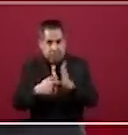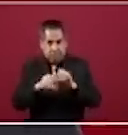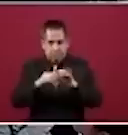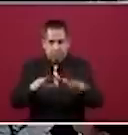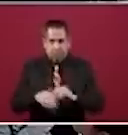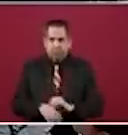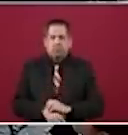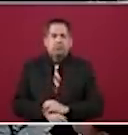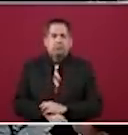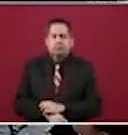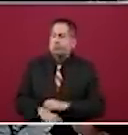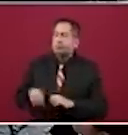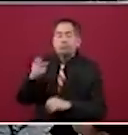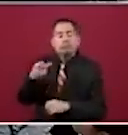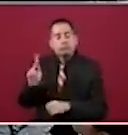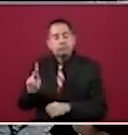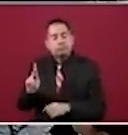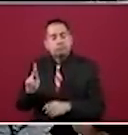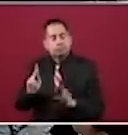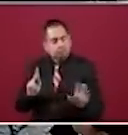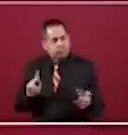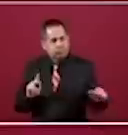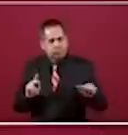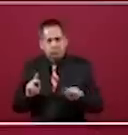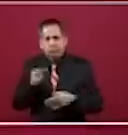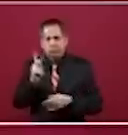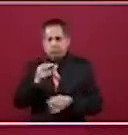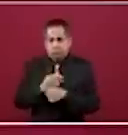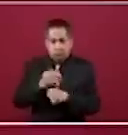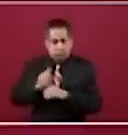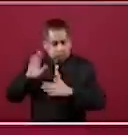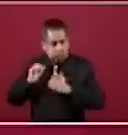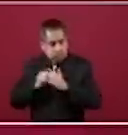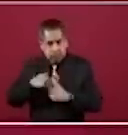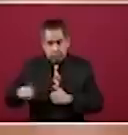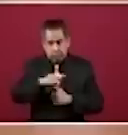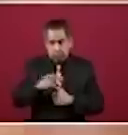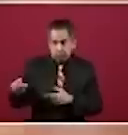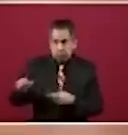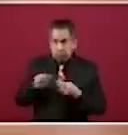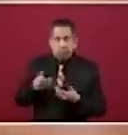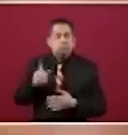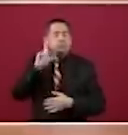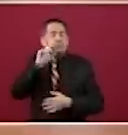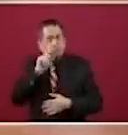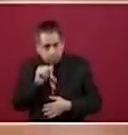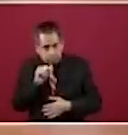Hoy le presentan el preliminar. Pero, de sí, ya ahora ya me comprometí con usted, y de que